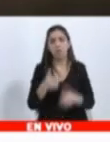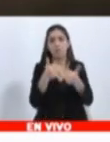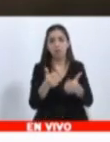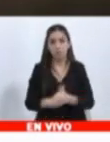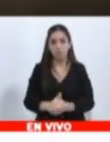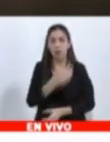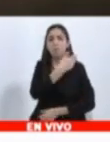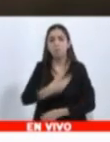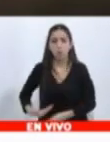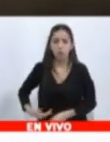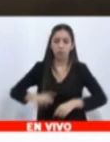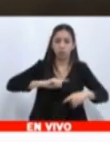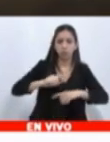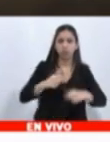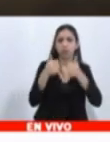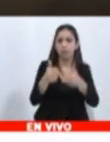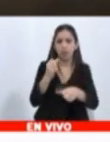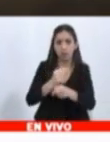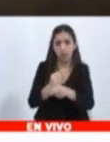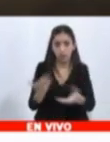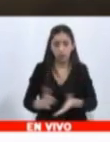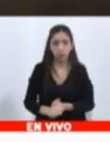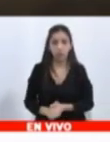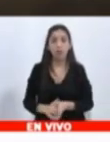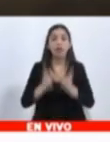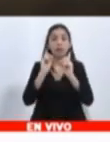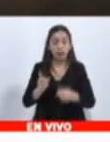a tener inconductas en el manejo de la cosa pública.